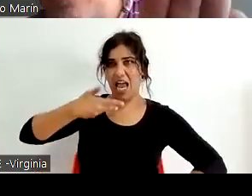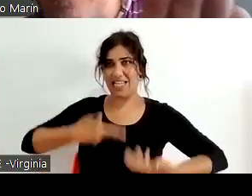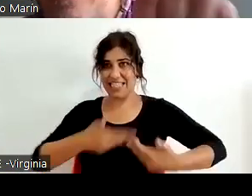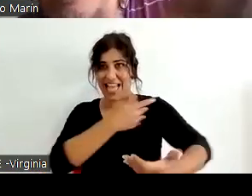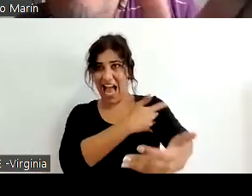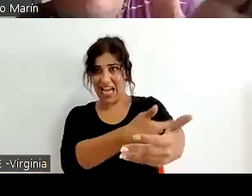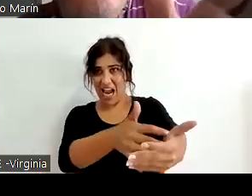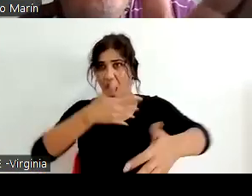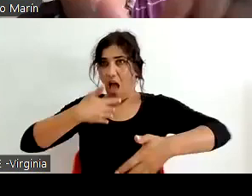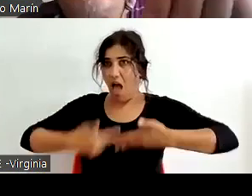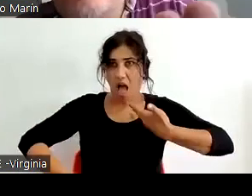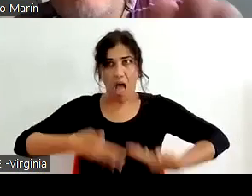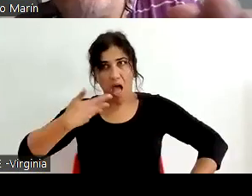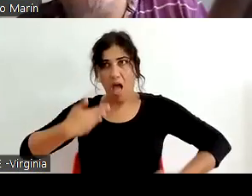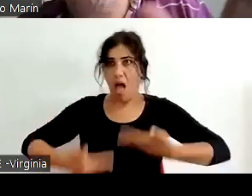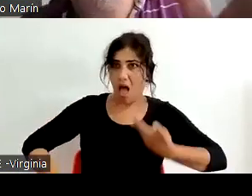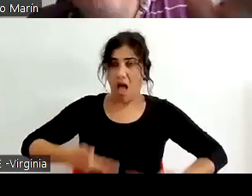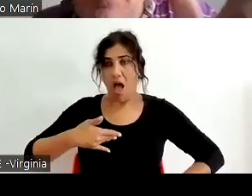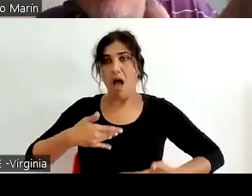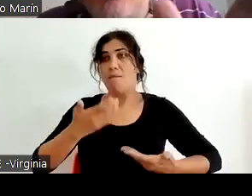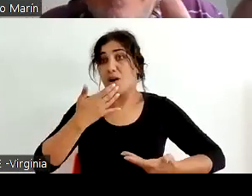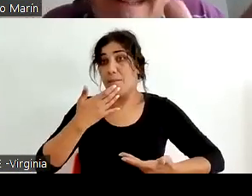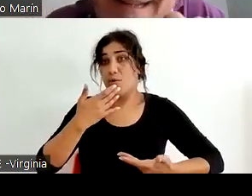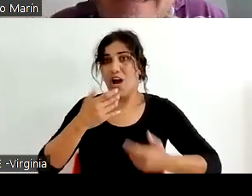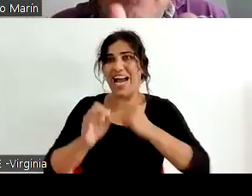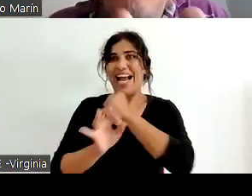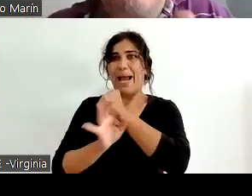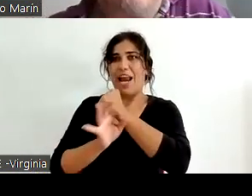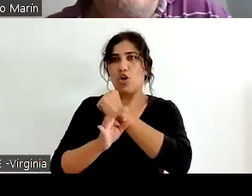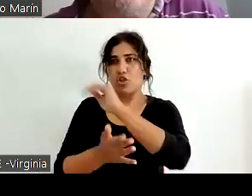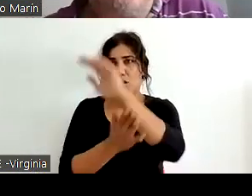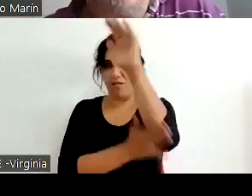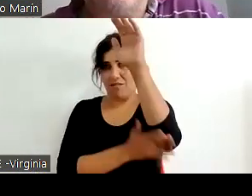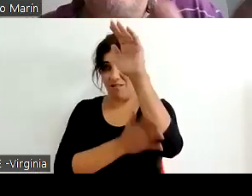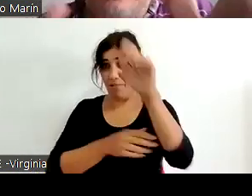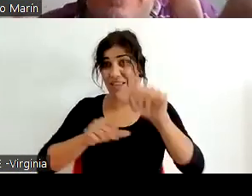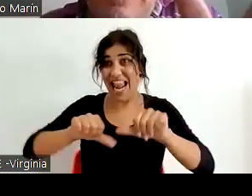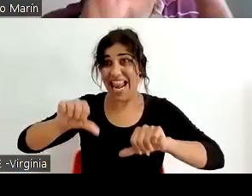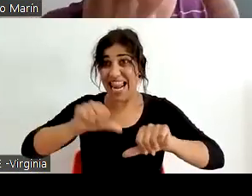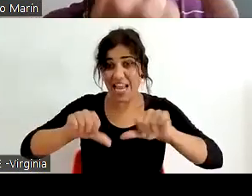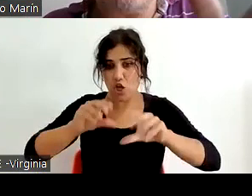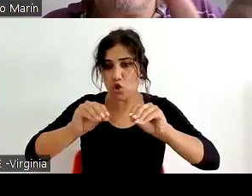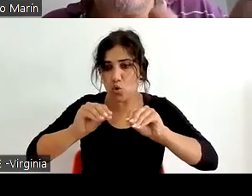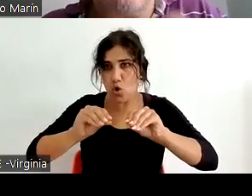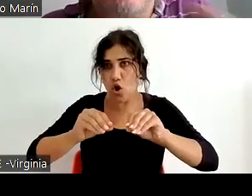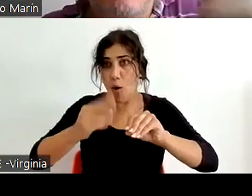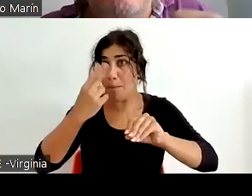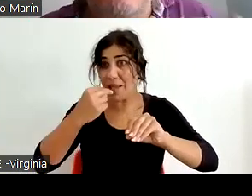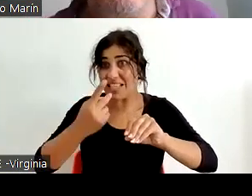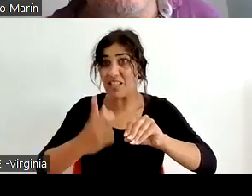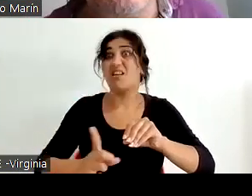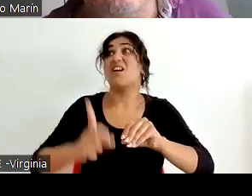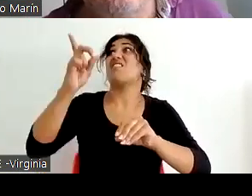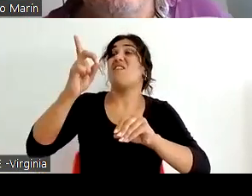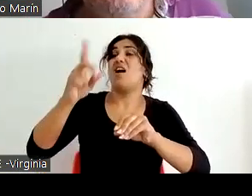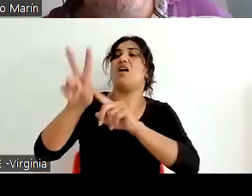bomba que suponen los gemelos, no vamos a conseguir que el líquido que hay ahí en los pies tire hacia arriba y vuelva a la